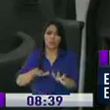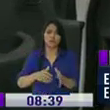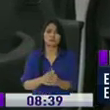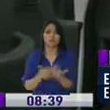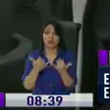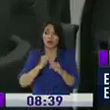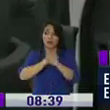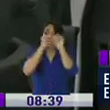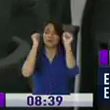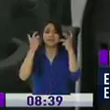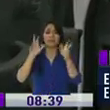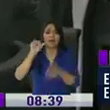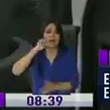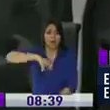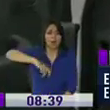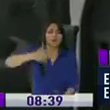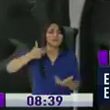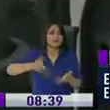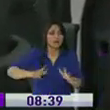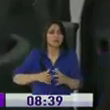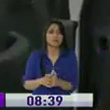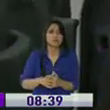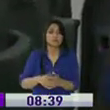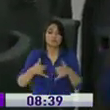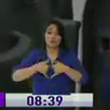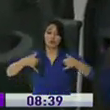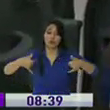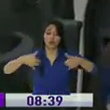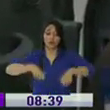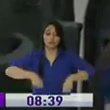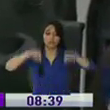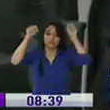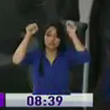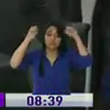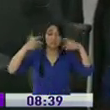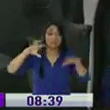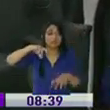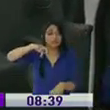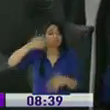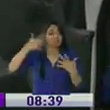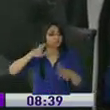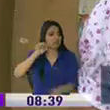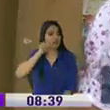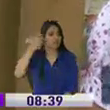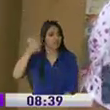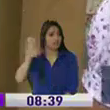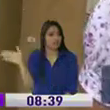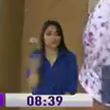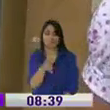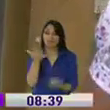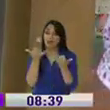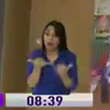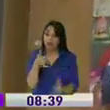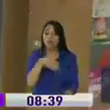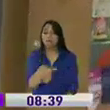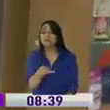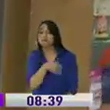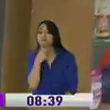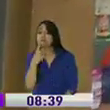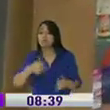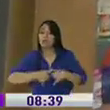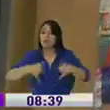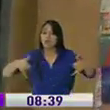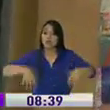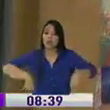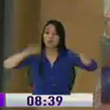agua ya, todo este sector. No, ya abrimos el local y ya hubo agua. El día de hoy cuando bajamos nosotros al local ya